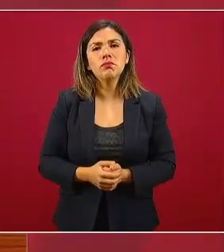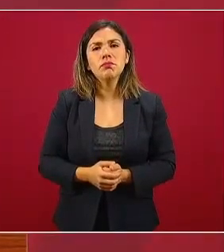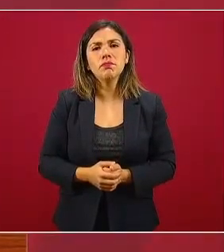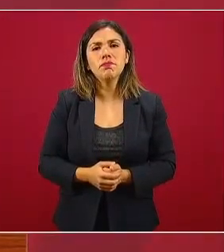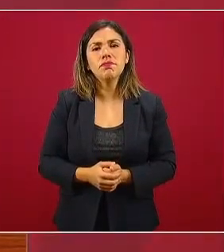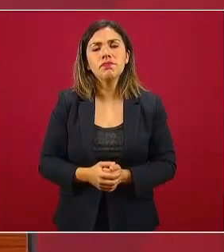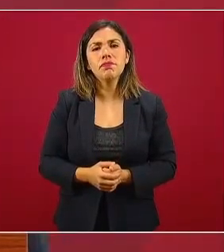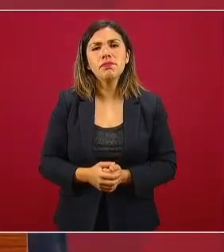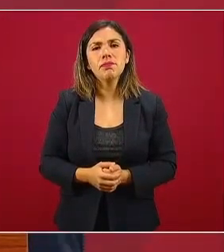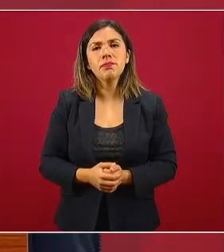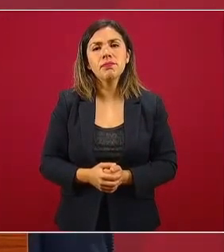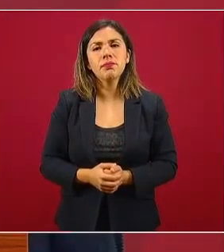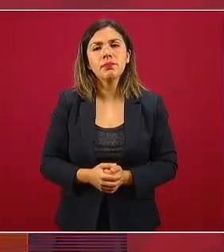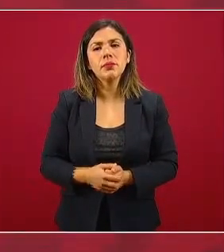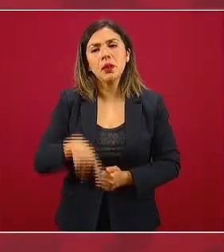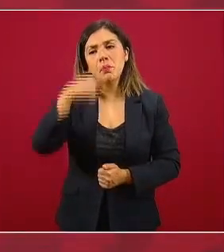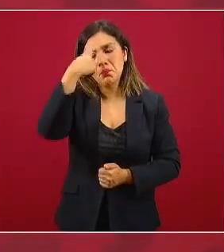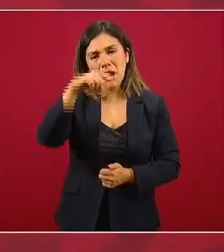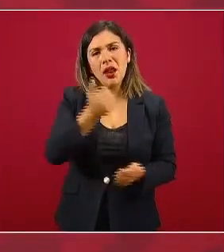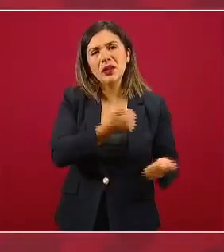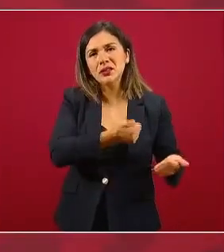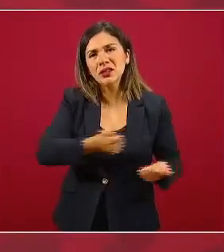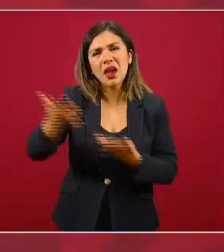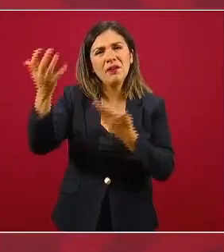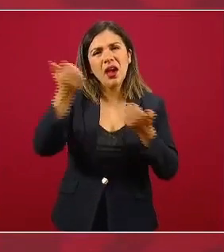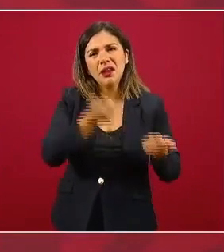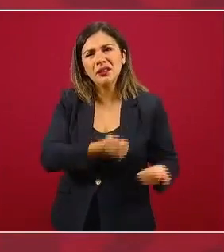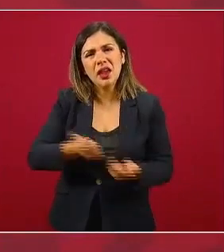que se distribuye,